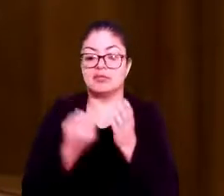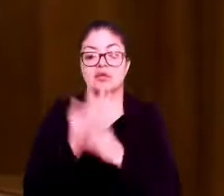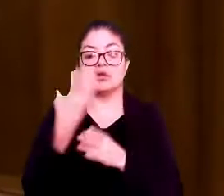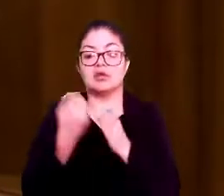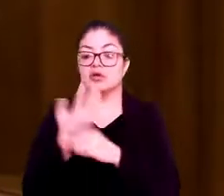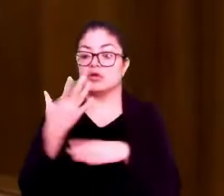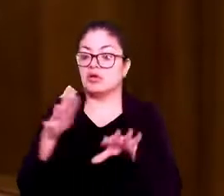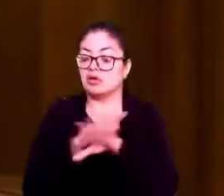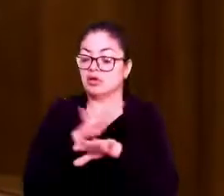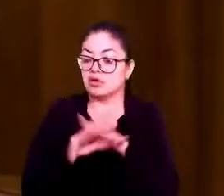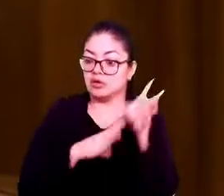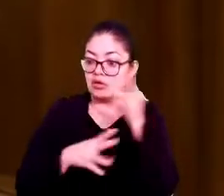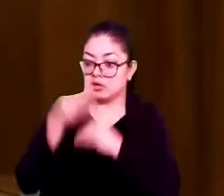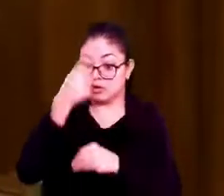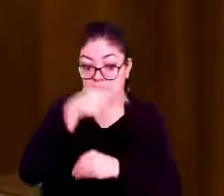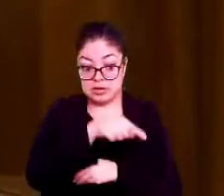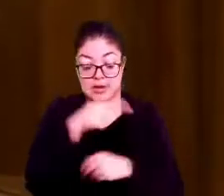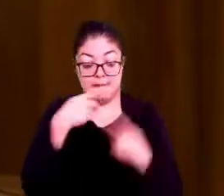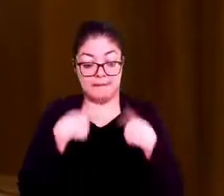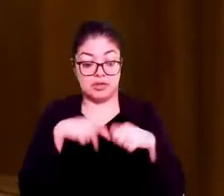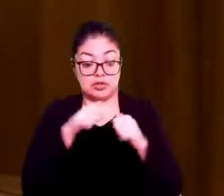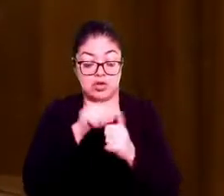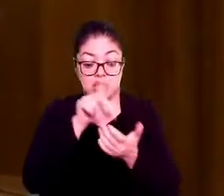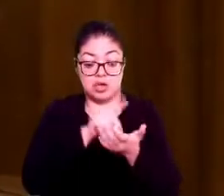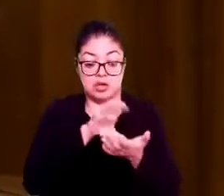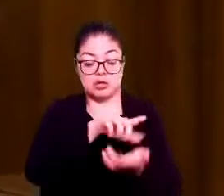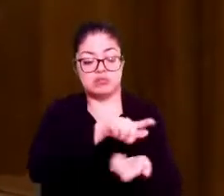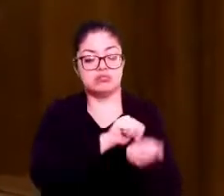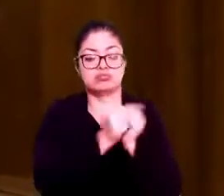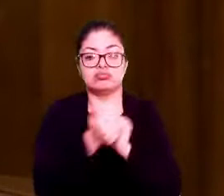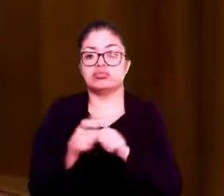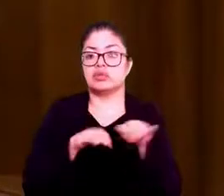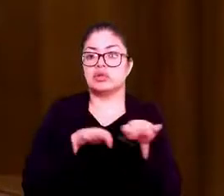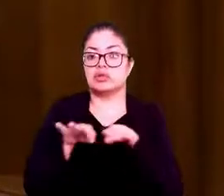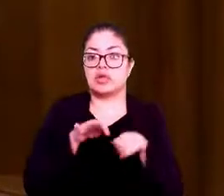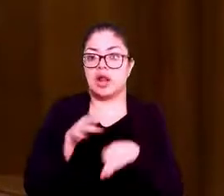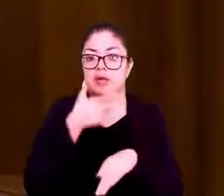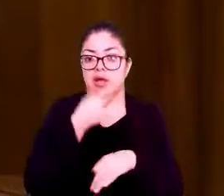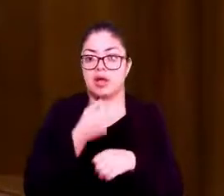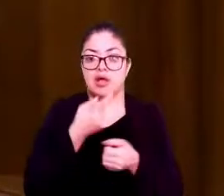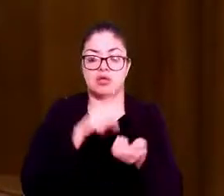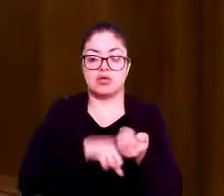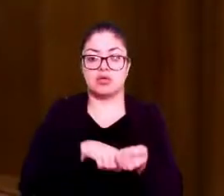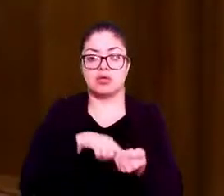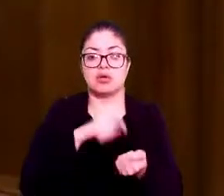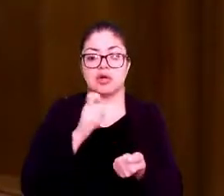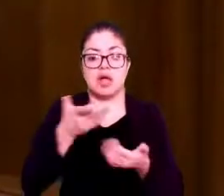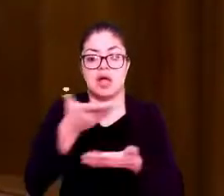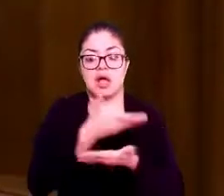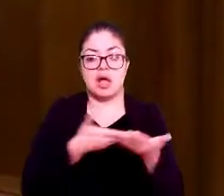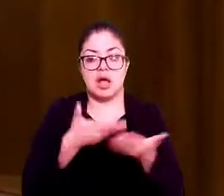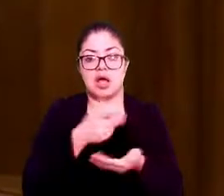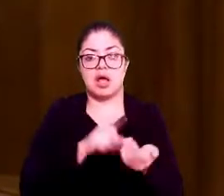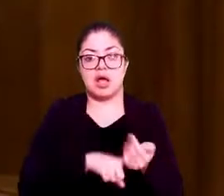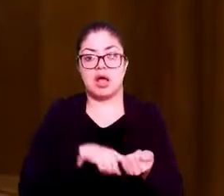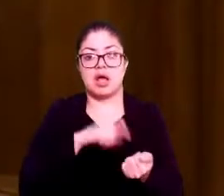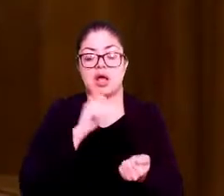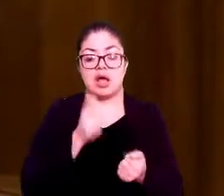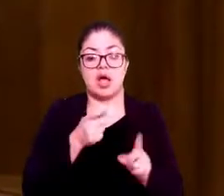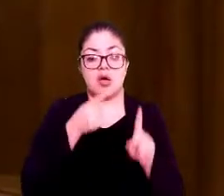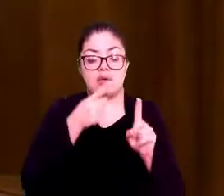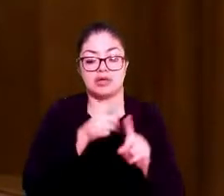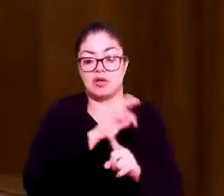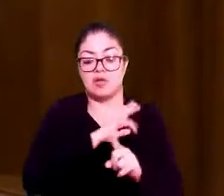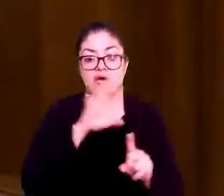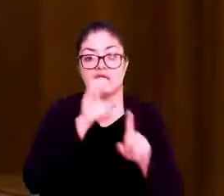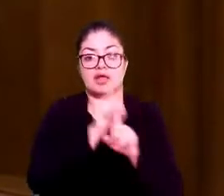que permitan a las personas con discapacidad convertirse en trabajadoras y trabajadores que interactúen en entornos competitivos,